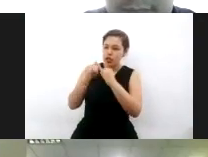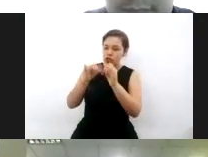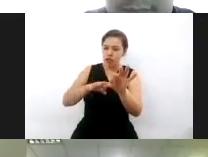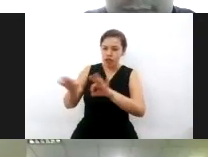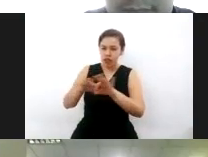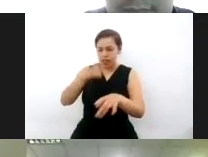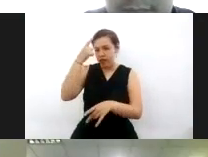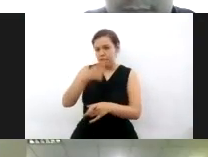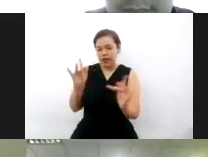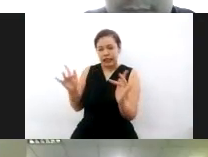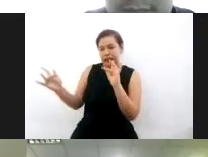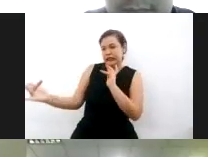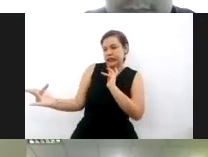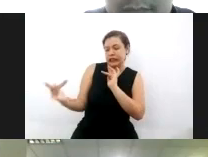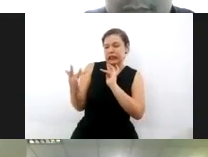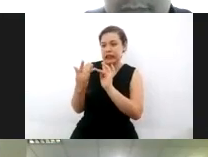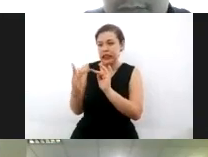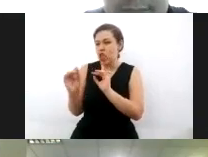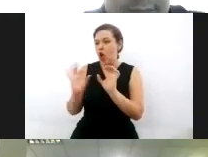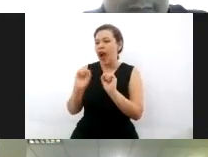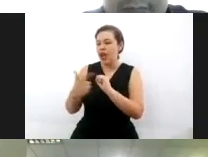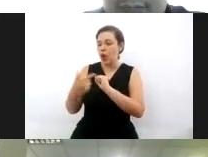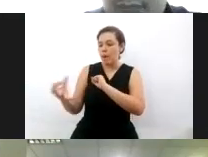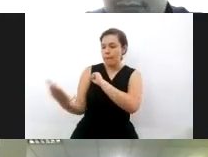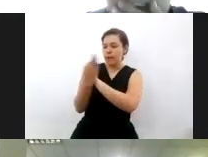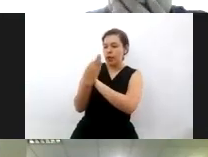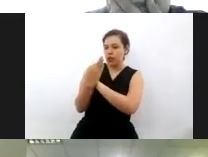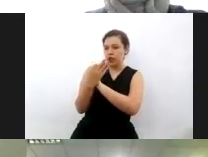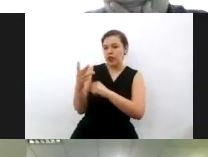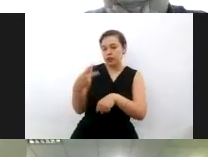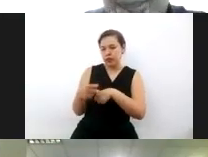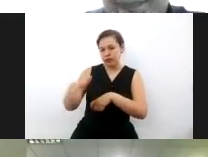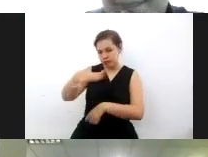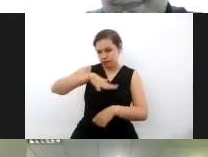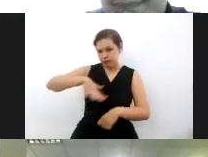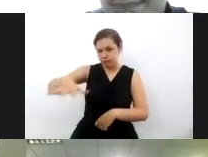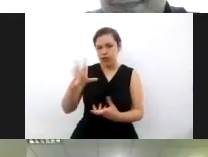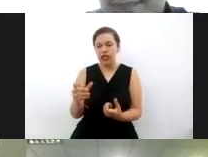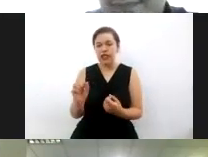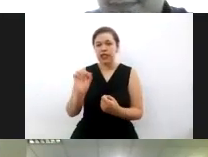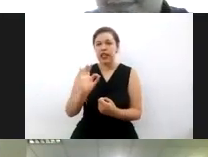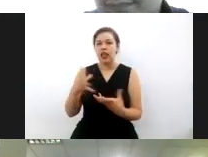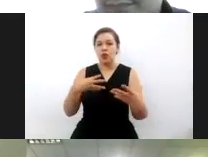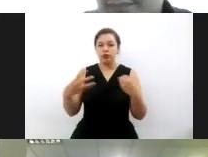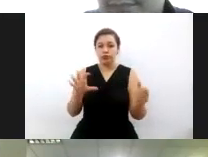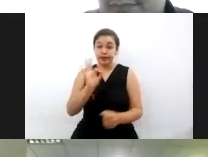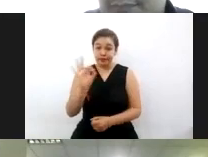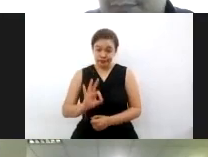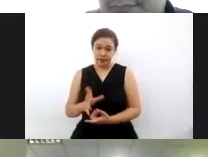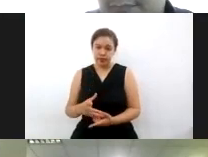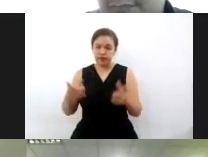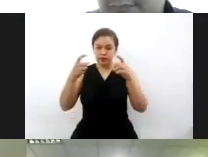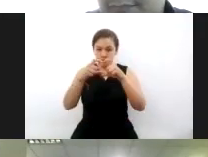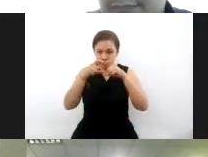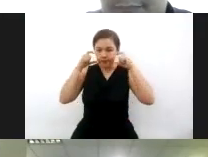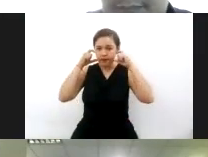contacto directo con los peligros ambientales, los cuales pueden estar generando un contagio. Esto es cubrebocas,